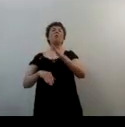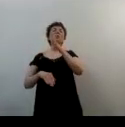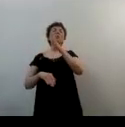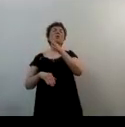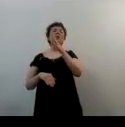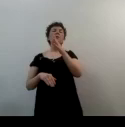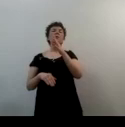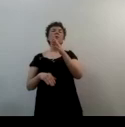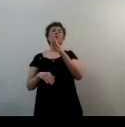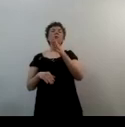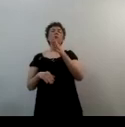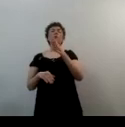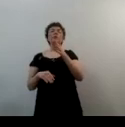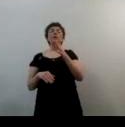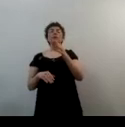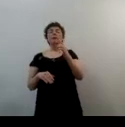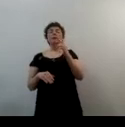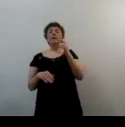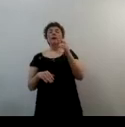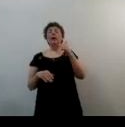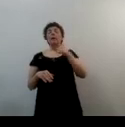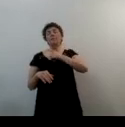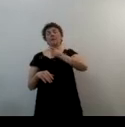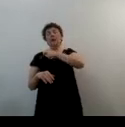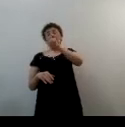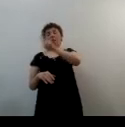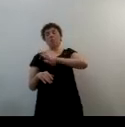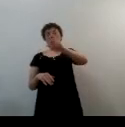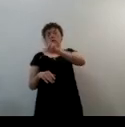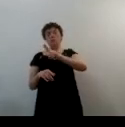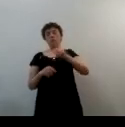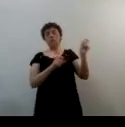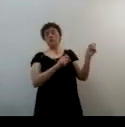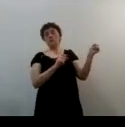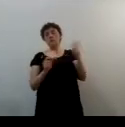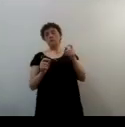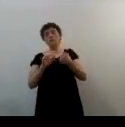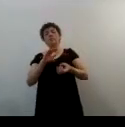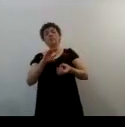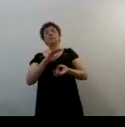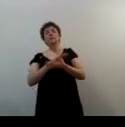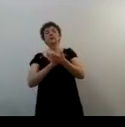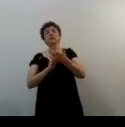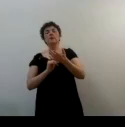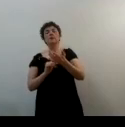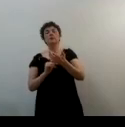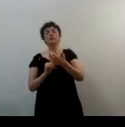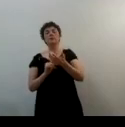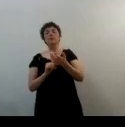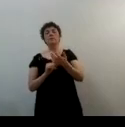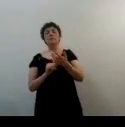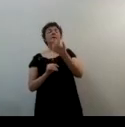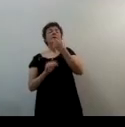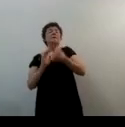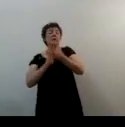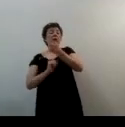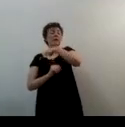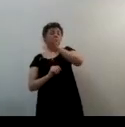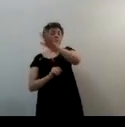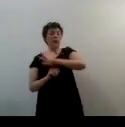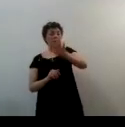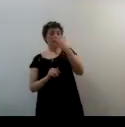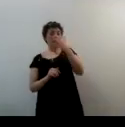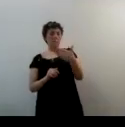exportación, no son de exportación. Si un mango se produce aquí en España, que se producen, pues no hay ningún problema. Pero claro, cuando son frutas